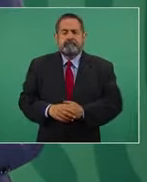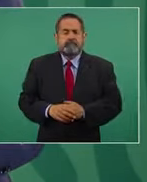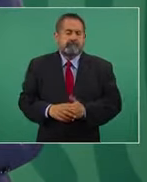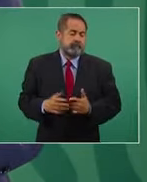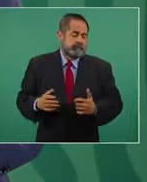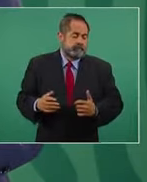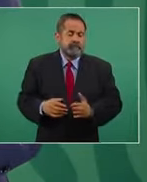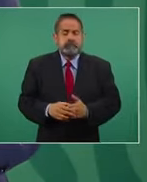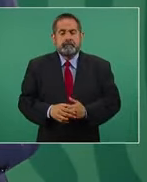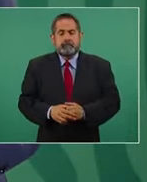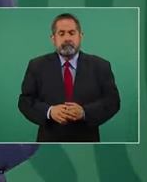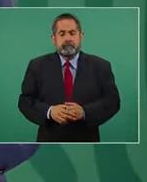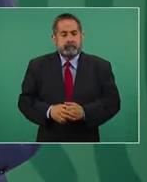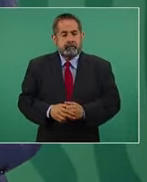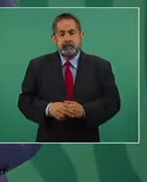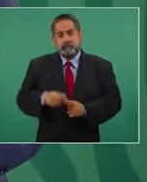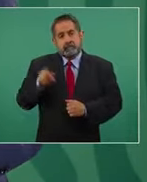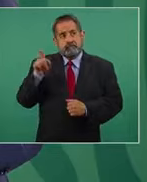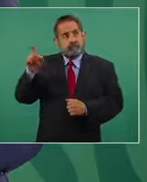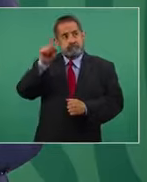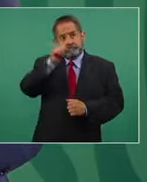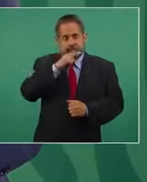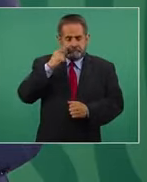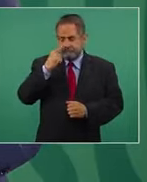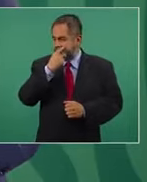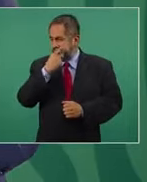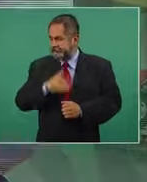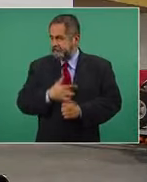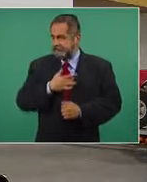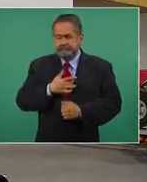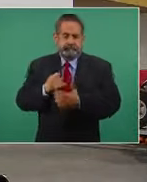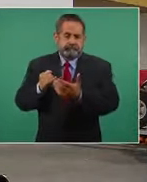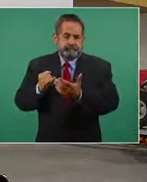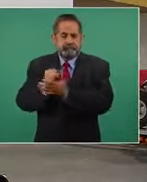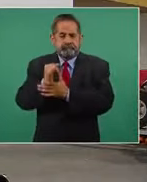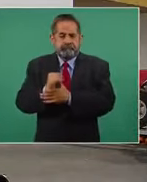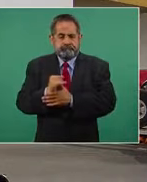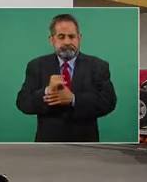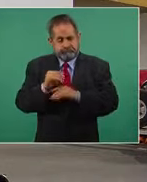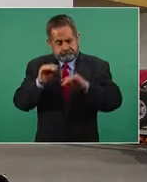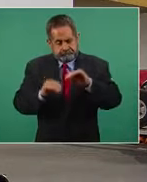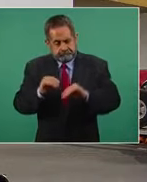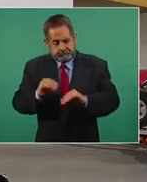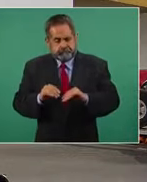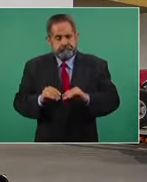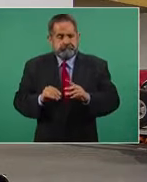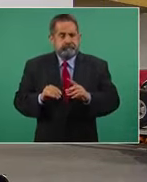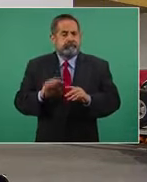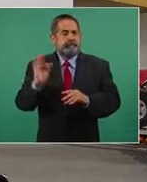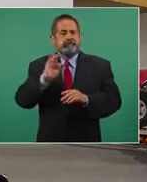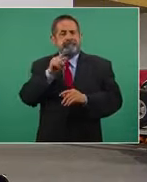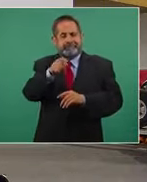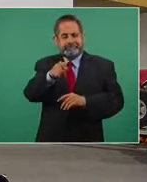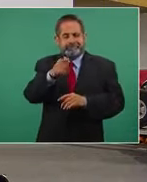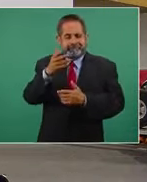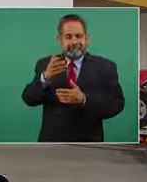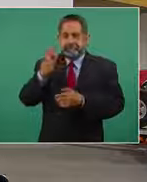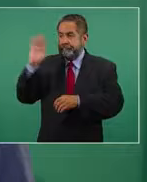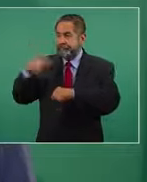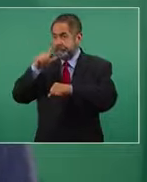Entonces, ellos son los que deciden. Si se trata de una iniciativa federal, pues